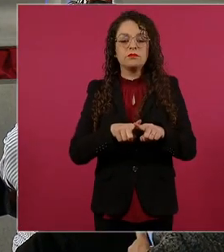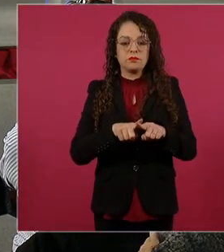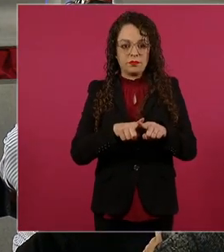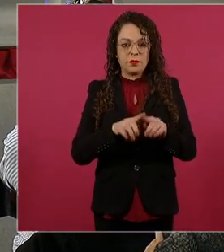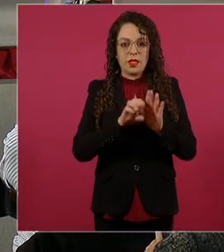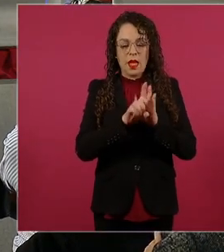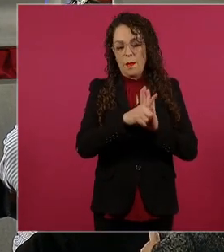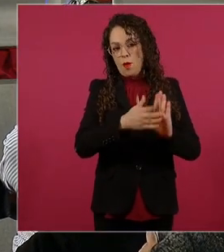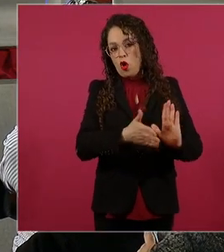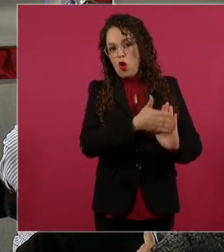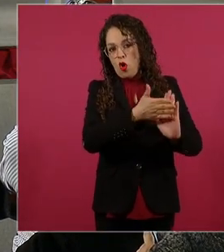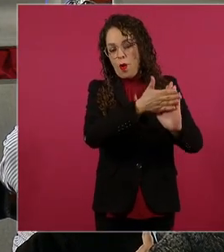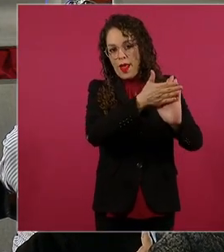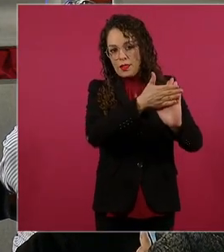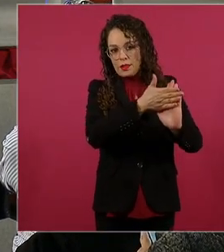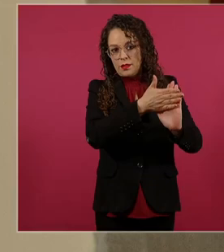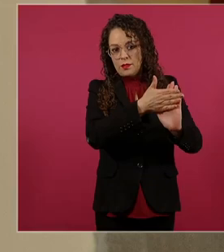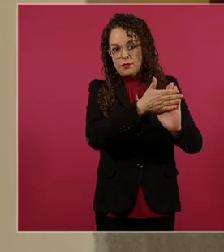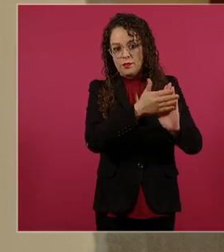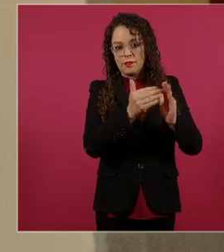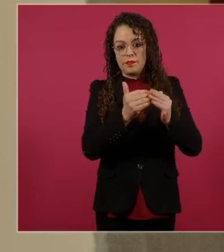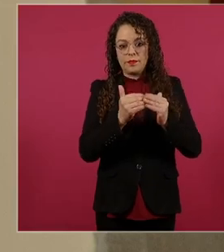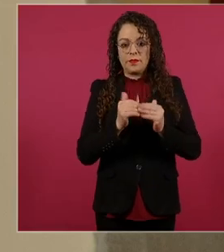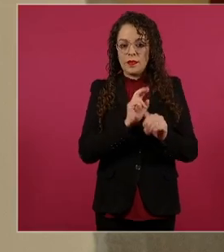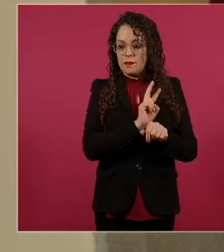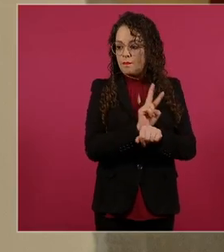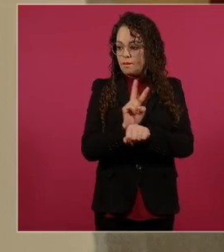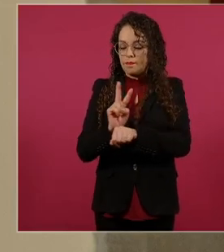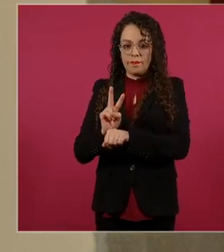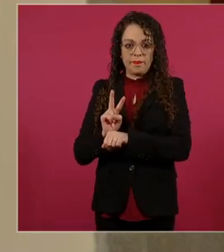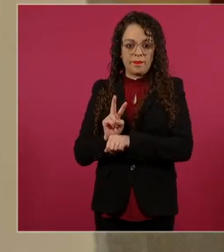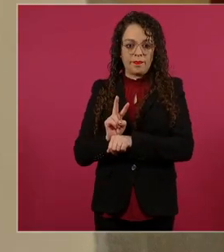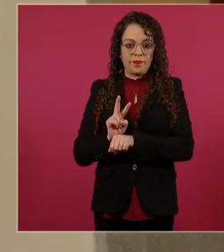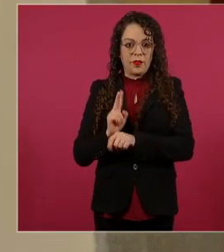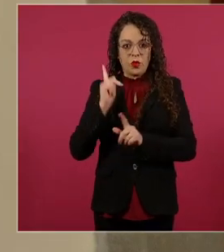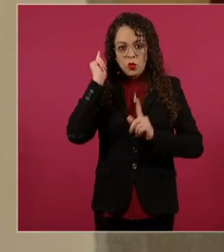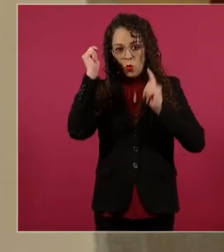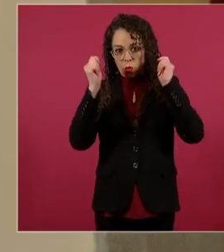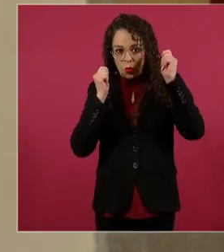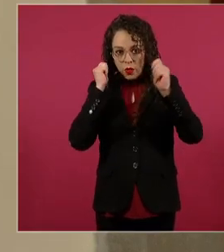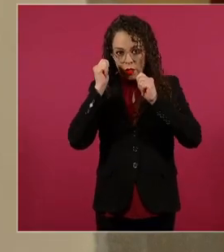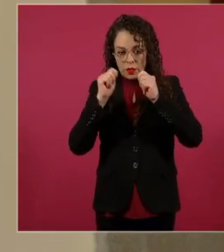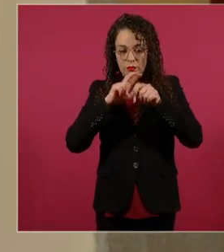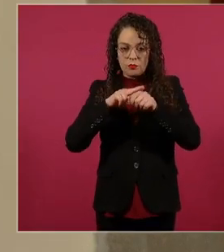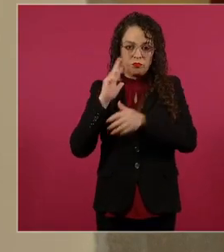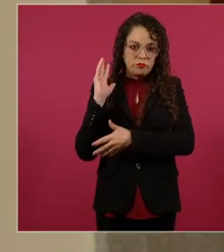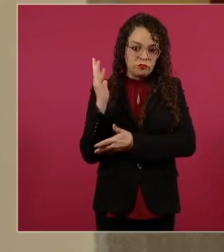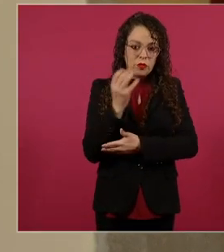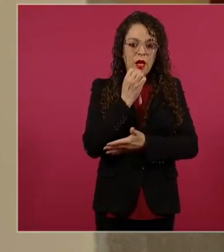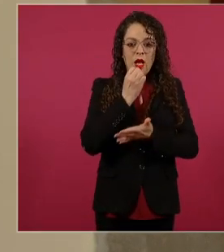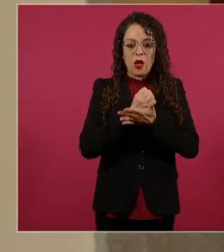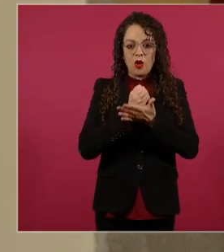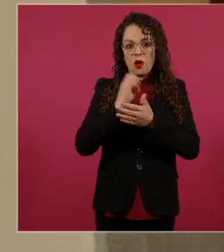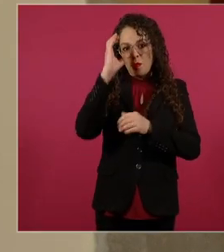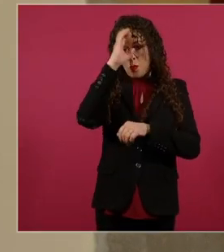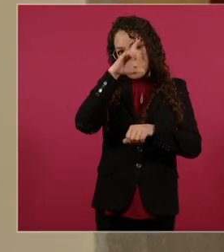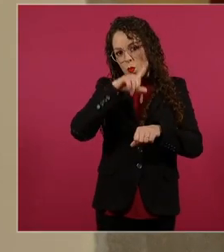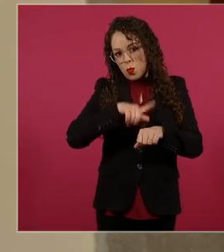de fiscalización de medio ambiente turismo o economía o cultura